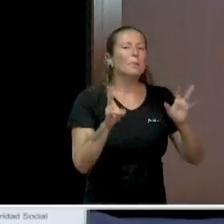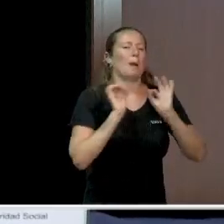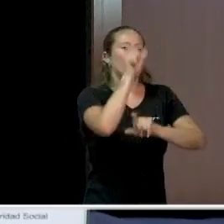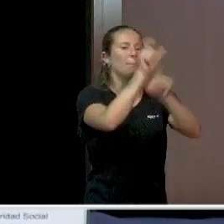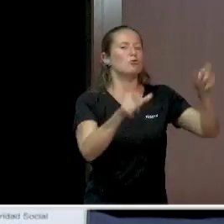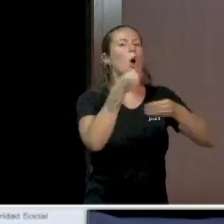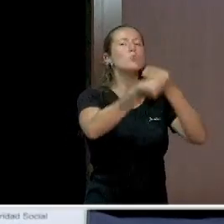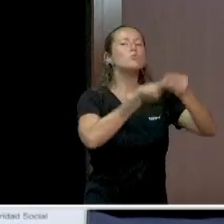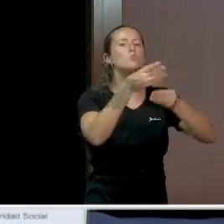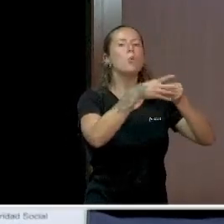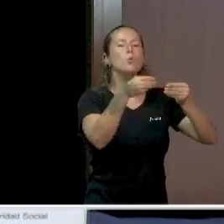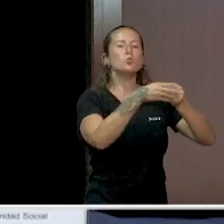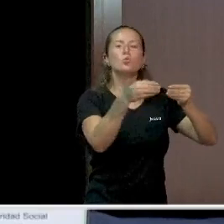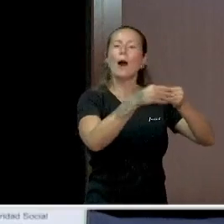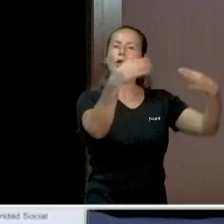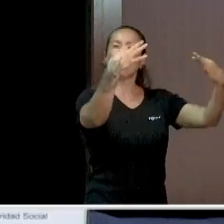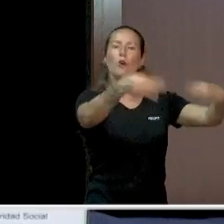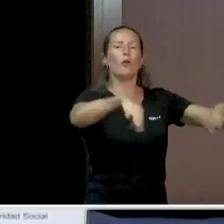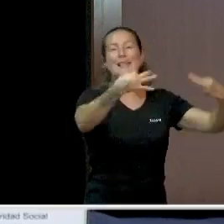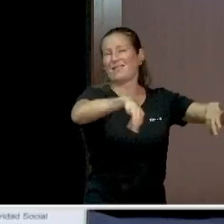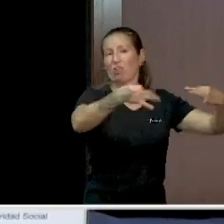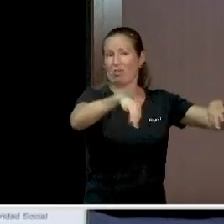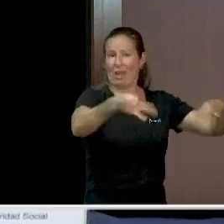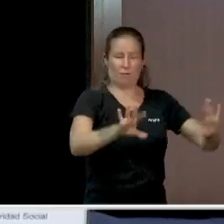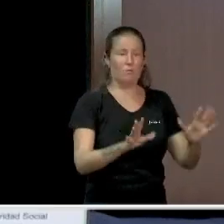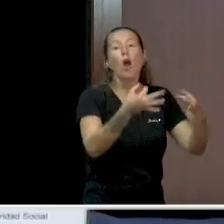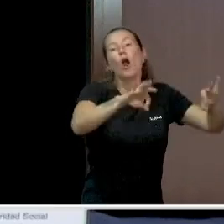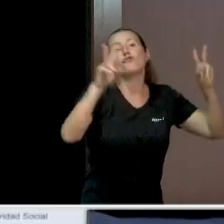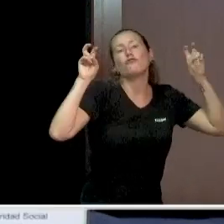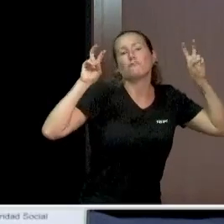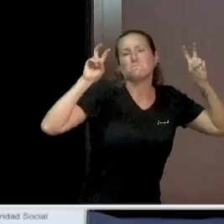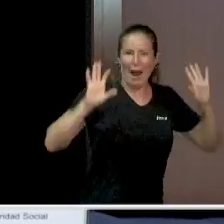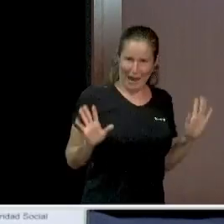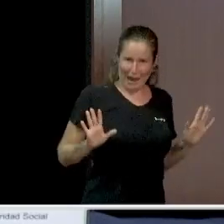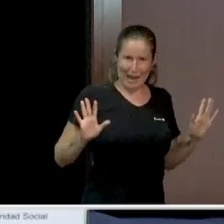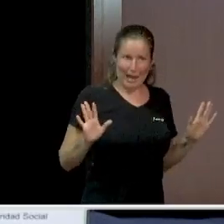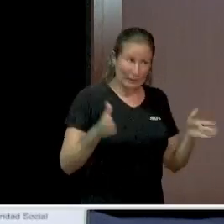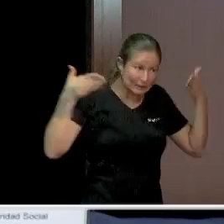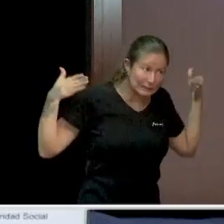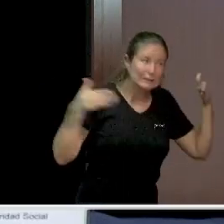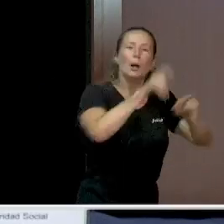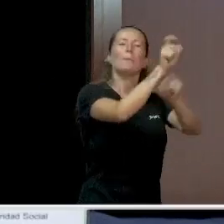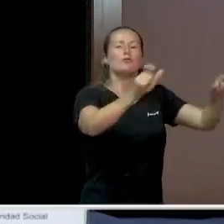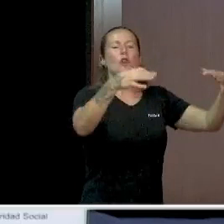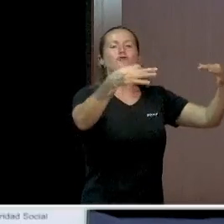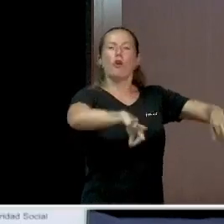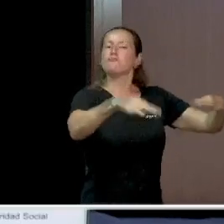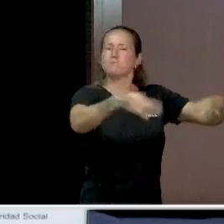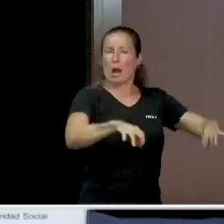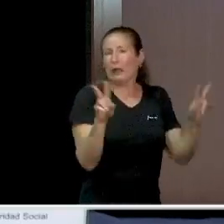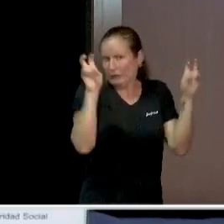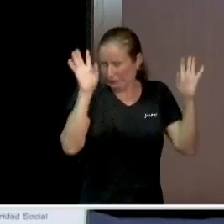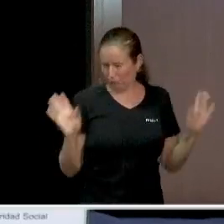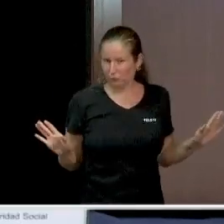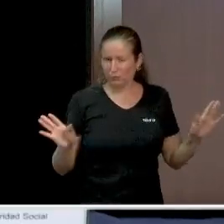o usuario estándar normal. Y vuelve a salir el concepto normal. Claro, si